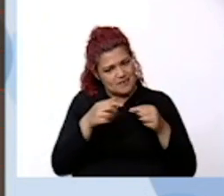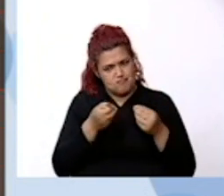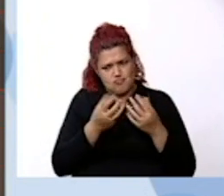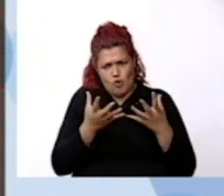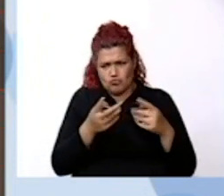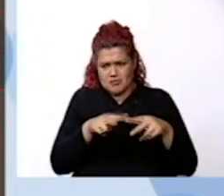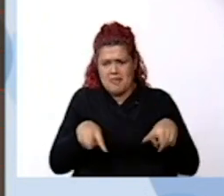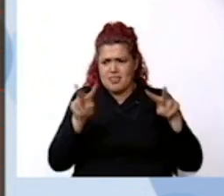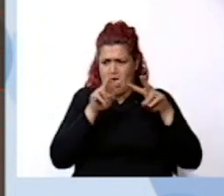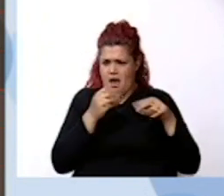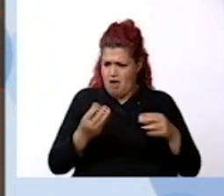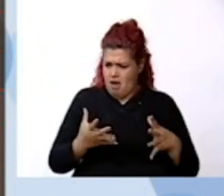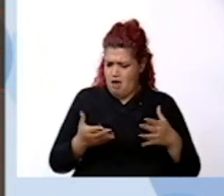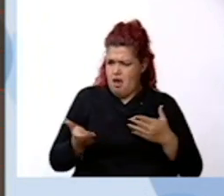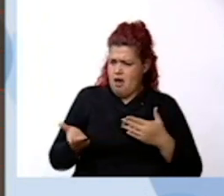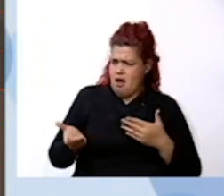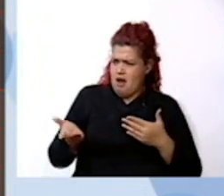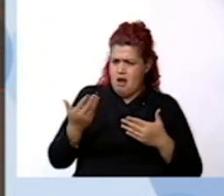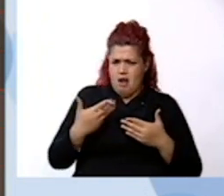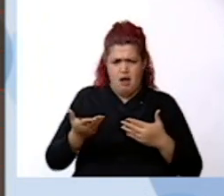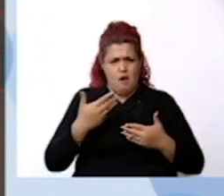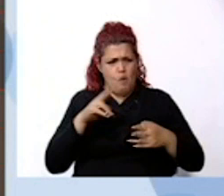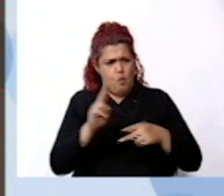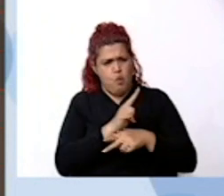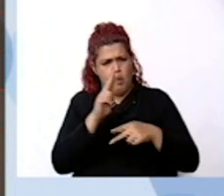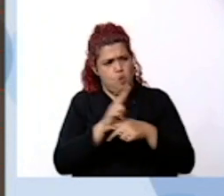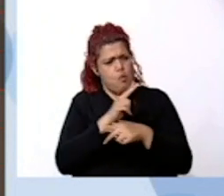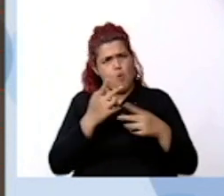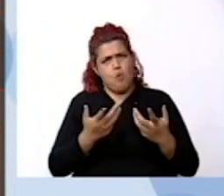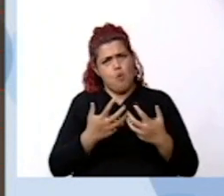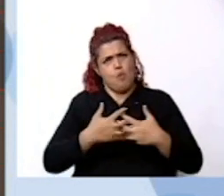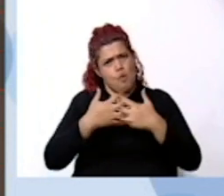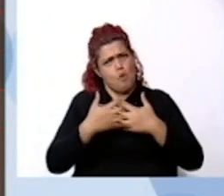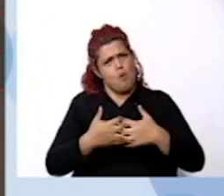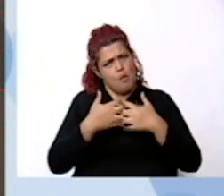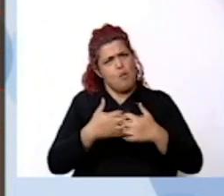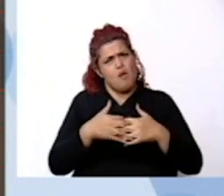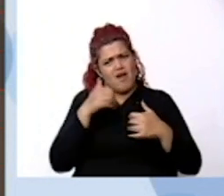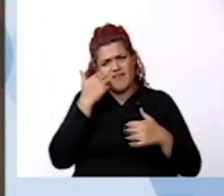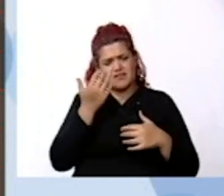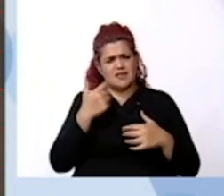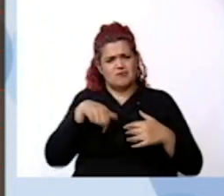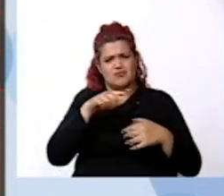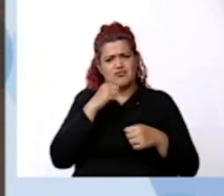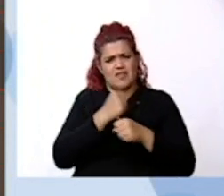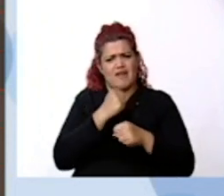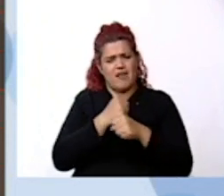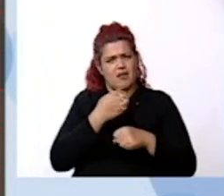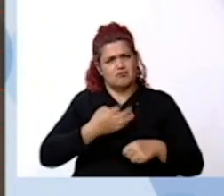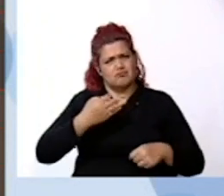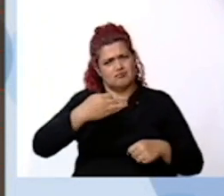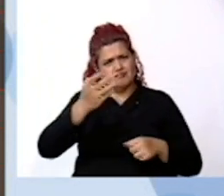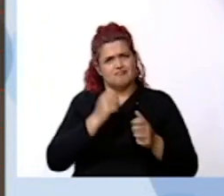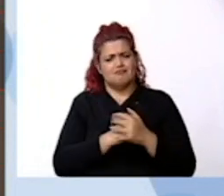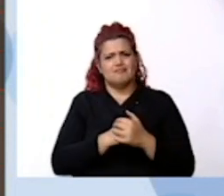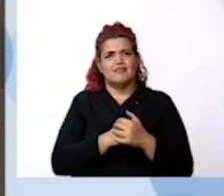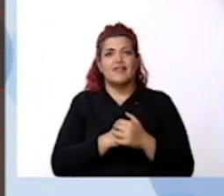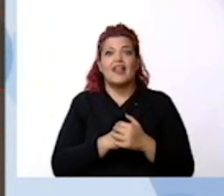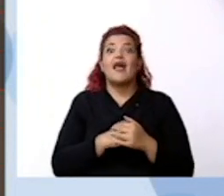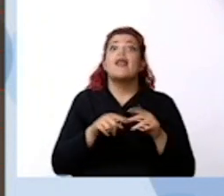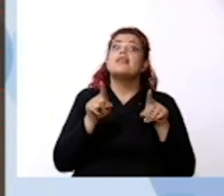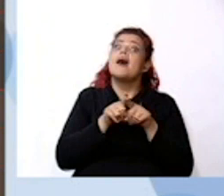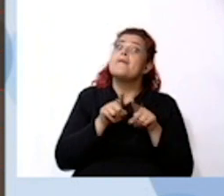muchas ventajas que nos da el uso de las máquinas y cómo nos facilitan nuestras labores diarias. También hablamos